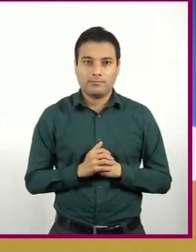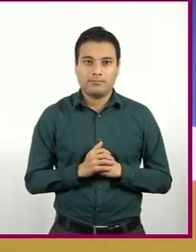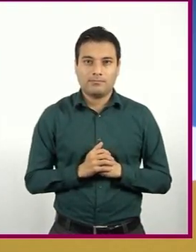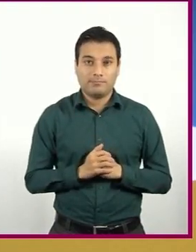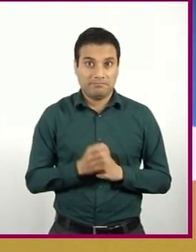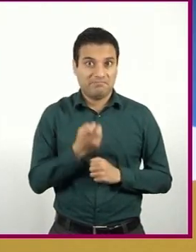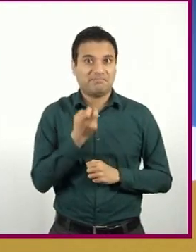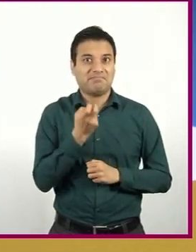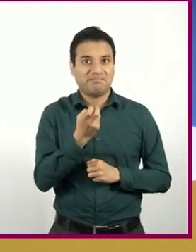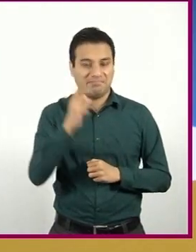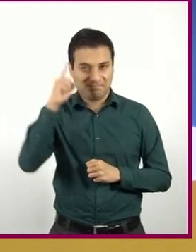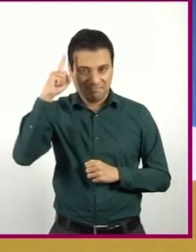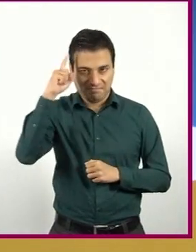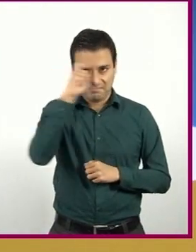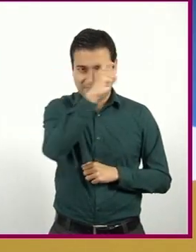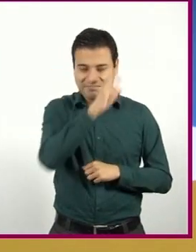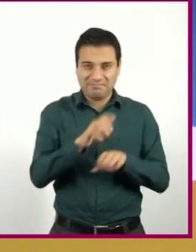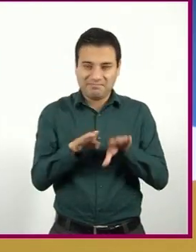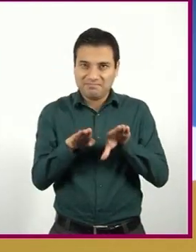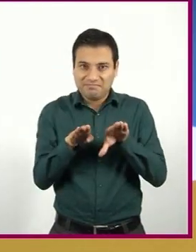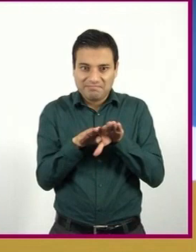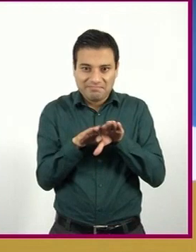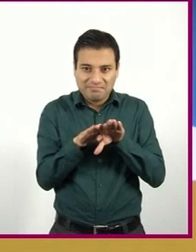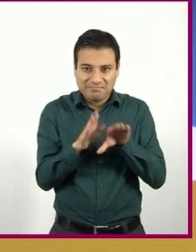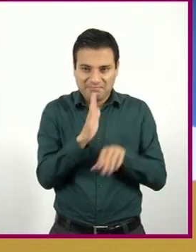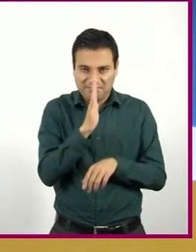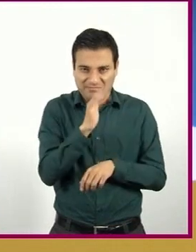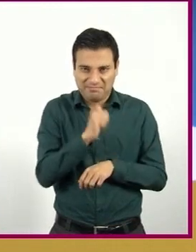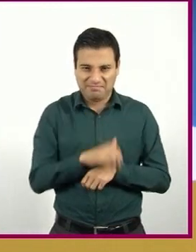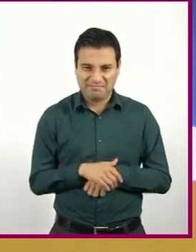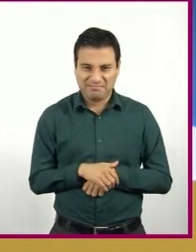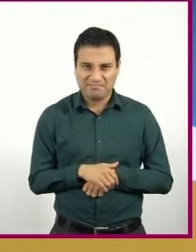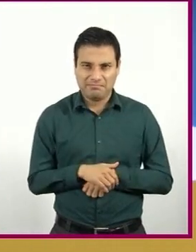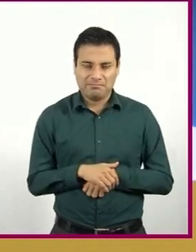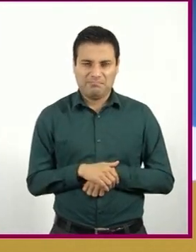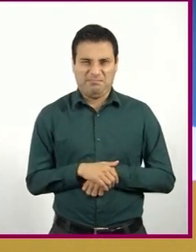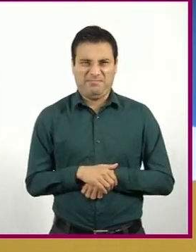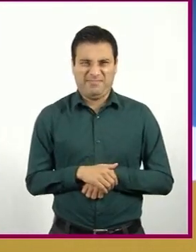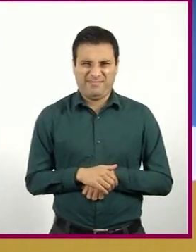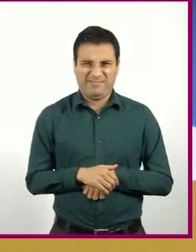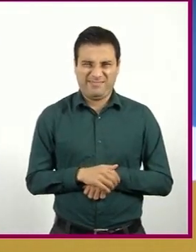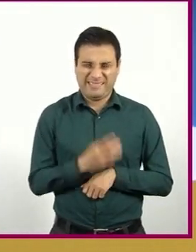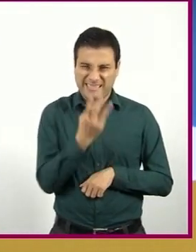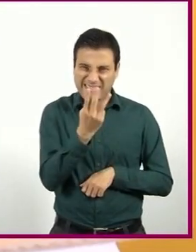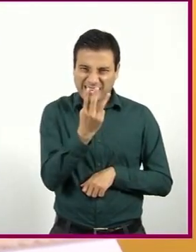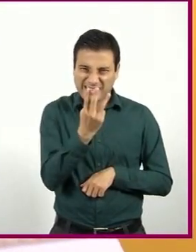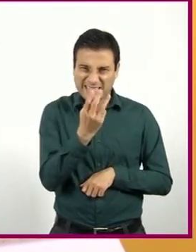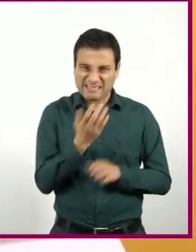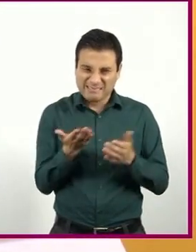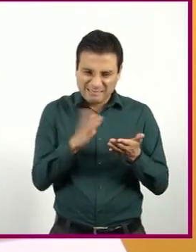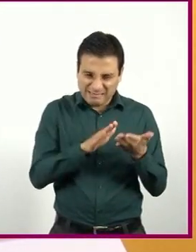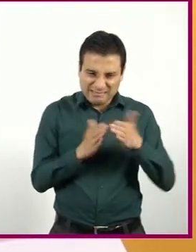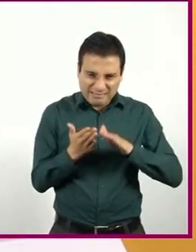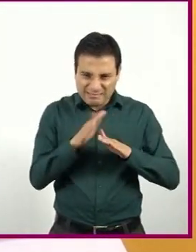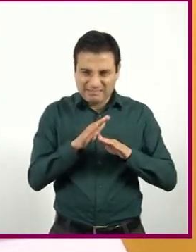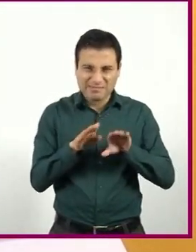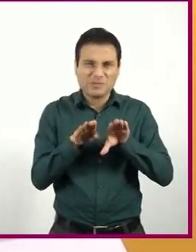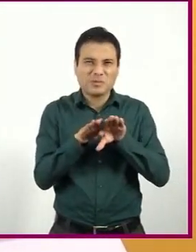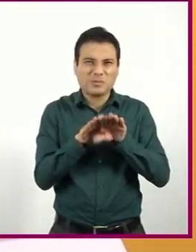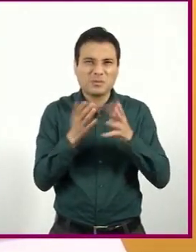Eso sí está complicado. No me quedan iguales. Digo, esto sí, pero en tercios. Pues yo me imaginaría algo